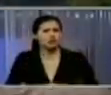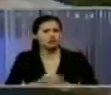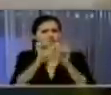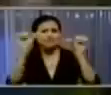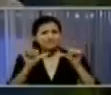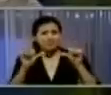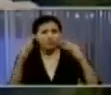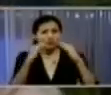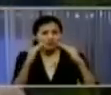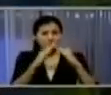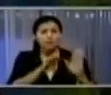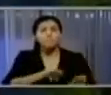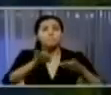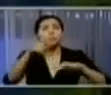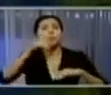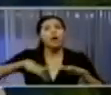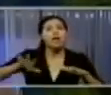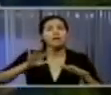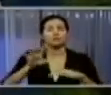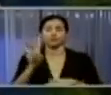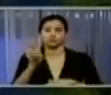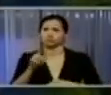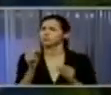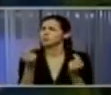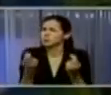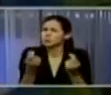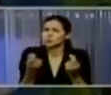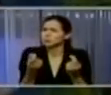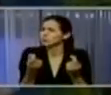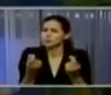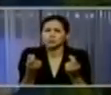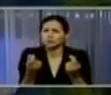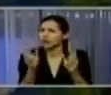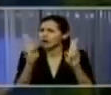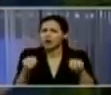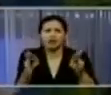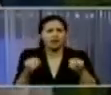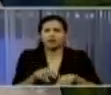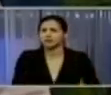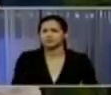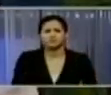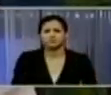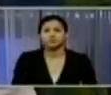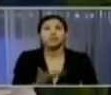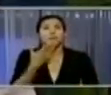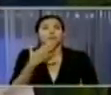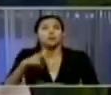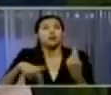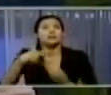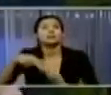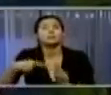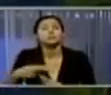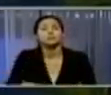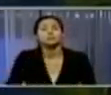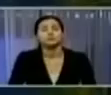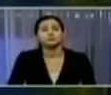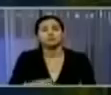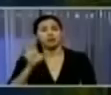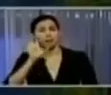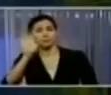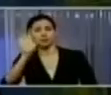protegiera a todo un pueblo. Jamás. Y si la revolución y nuestra